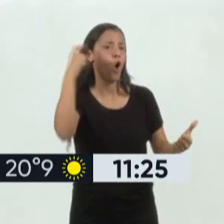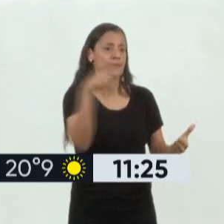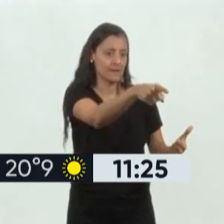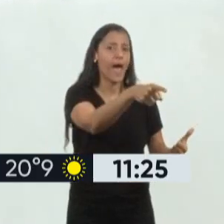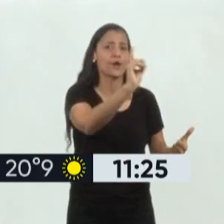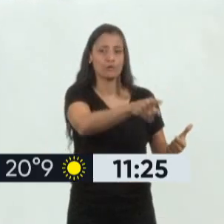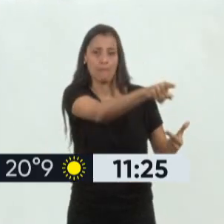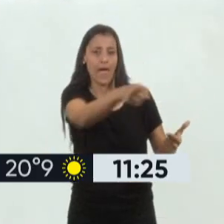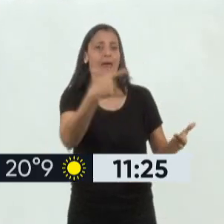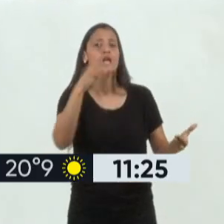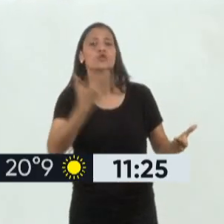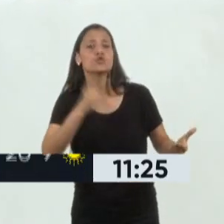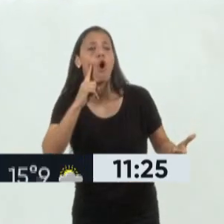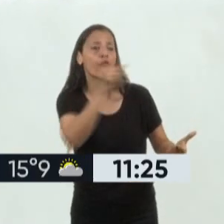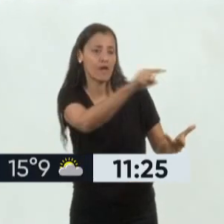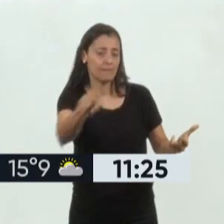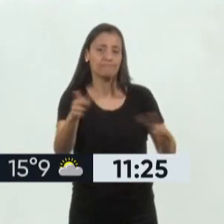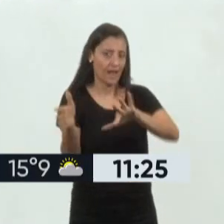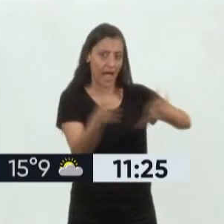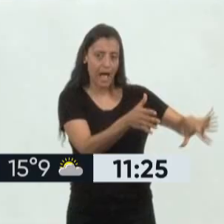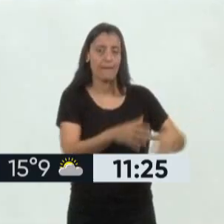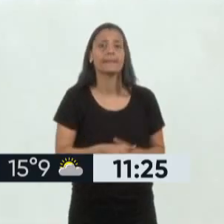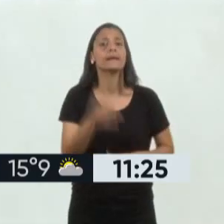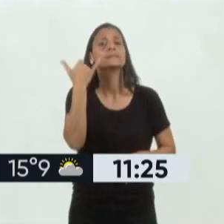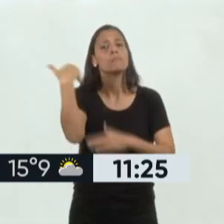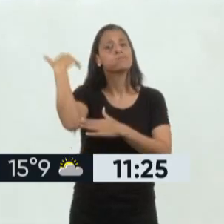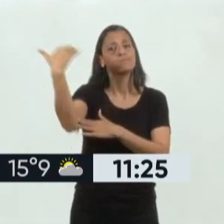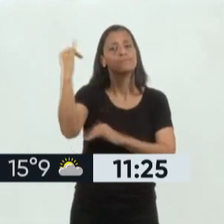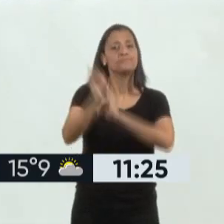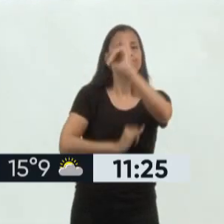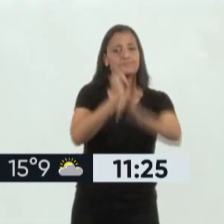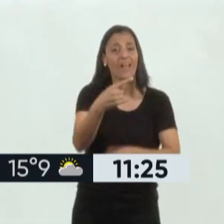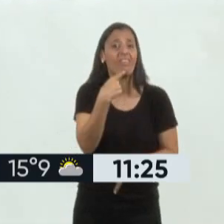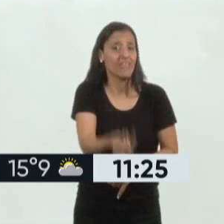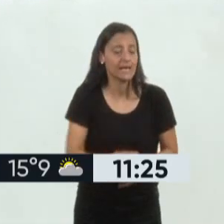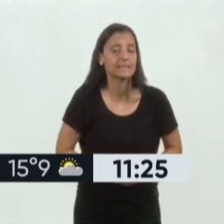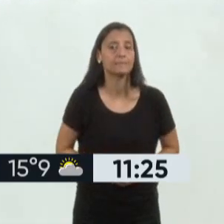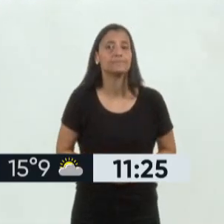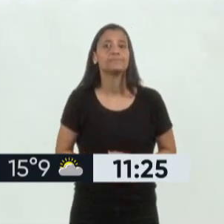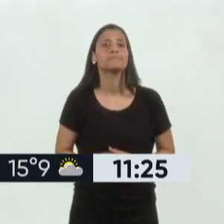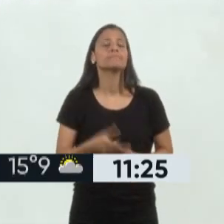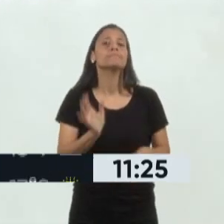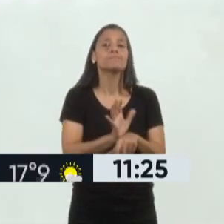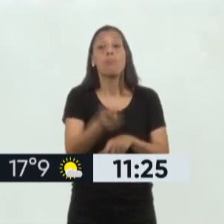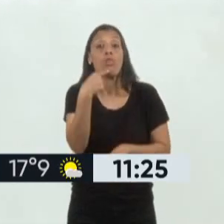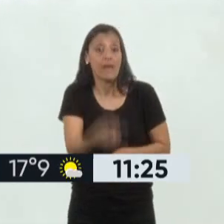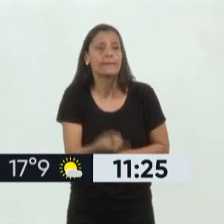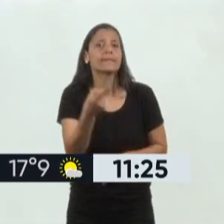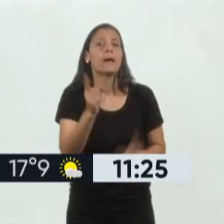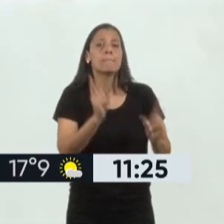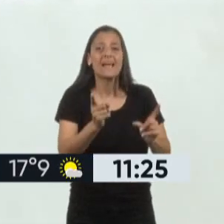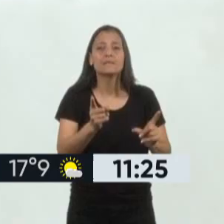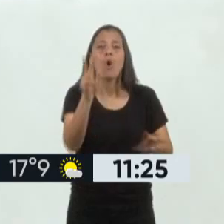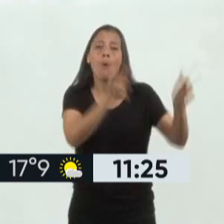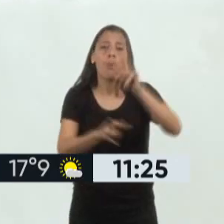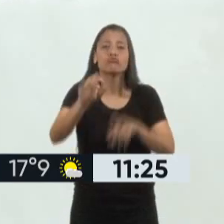Sofi también. Más allá de todo esto, en la introducción hablaste de que no habían expropiado nada a nadie para llevar adelante la baja de la